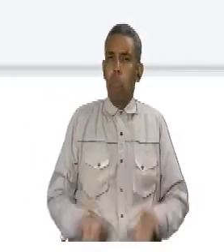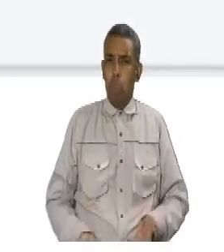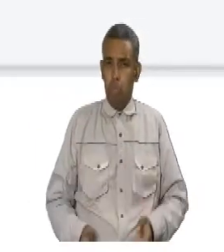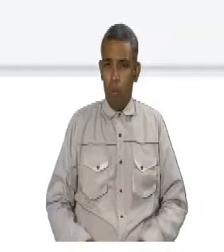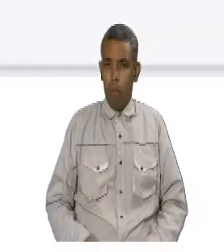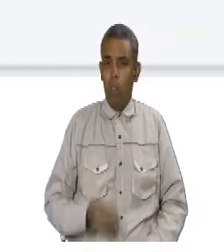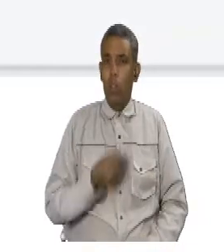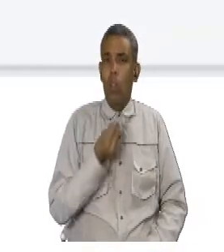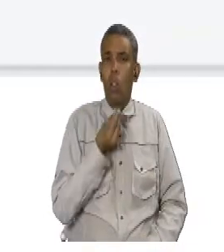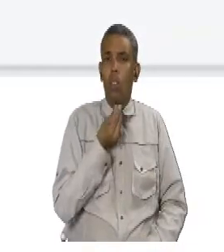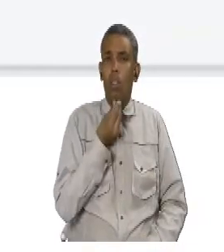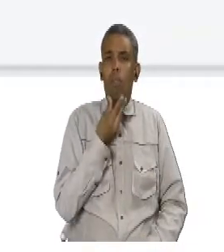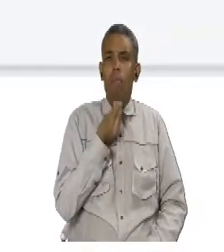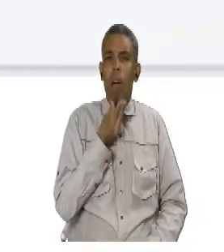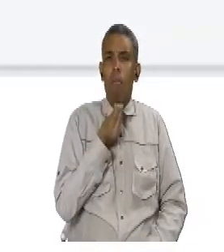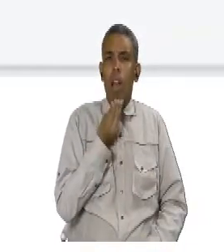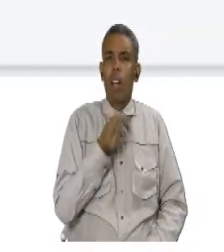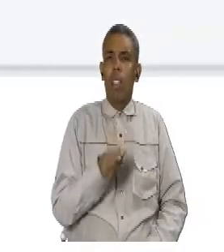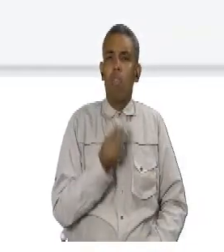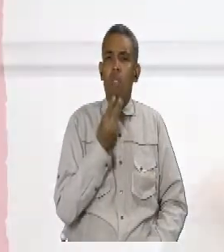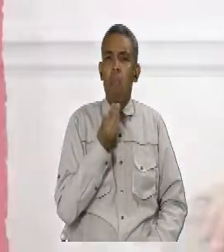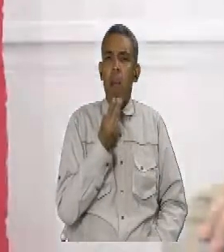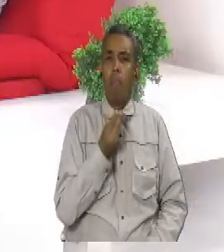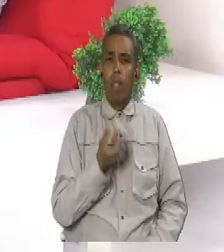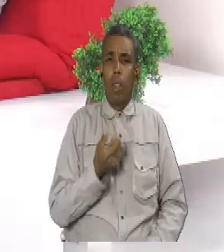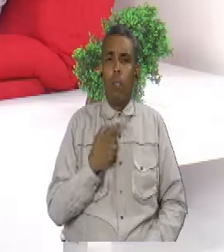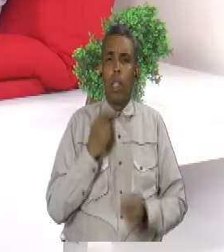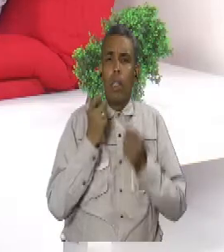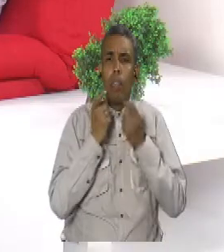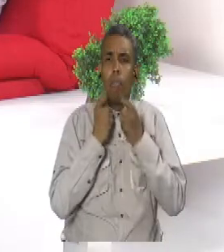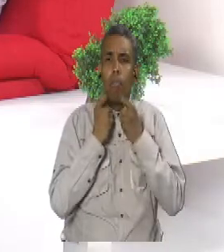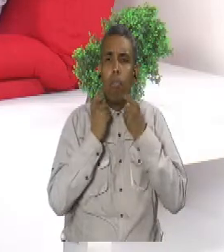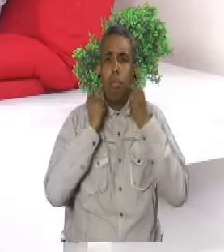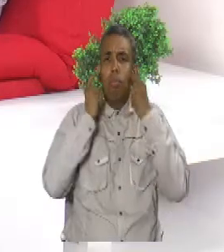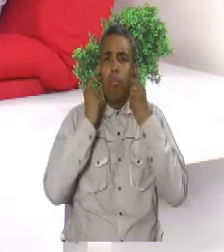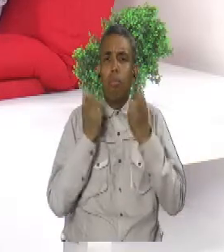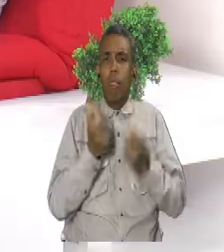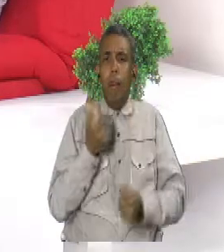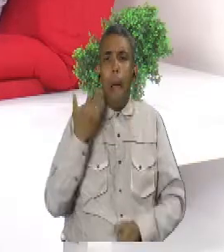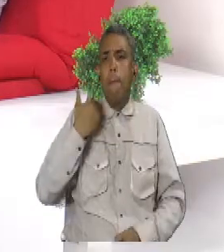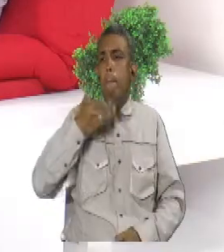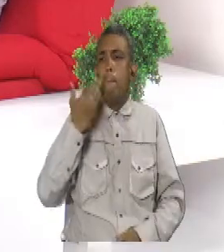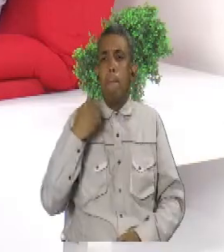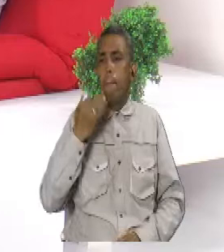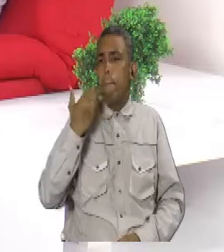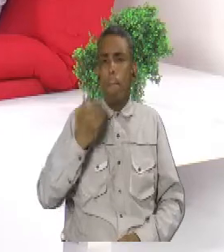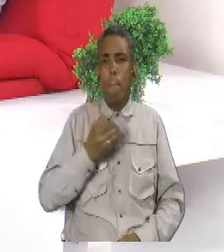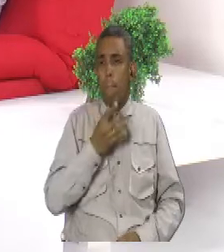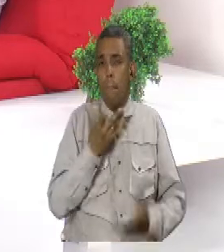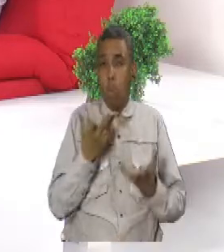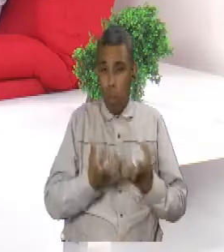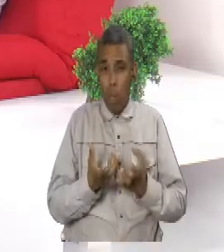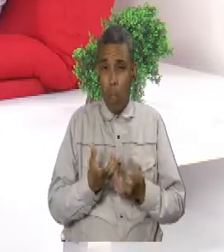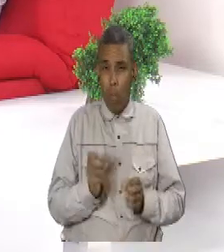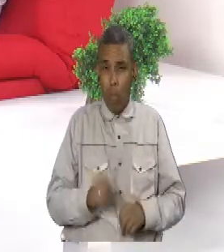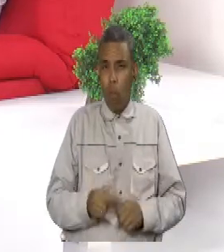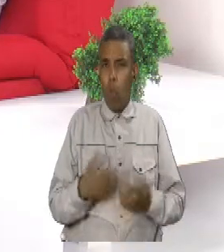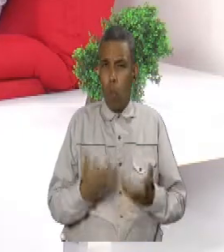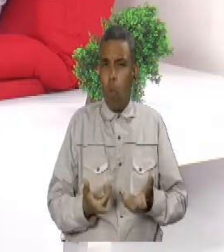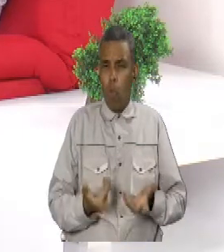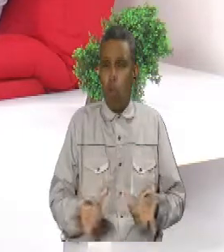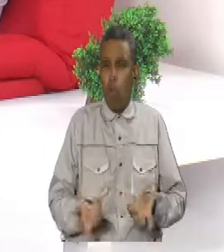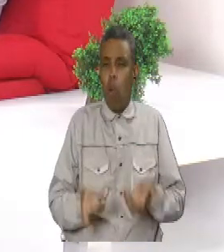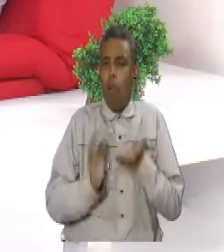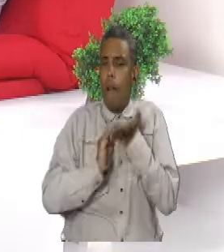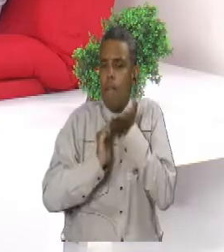barba? ¿Sí se puede acelerar? Sí, se puede acelerar, claro. Esa pregunta es muy común. ¿Si no tiene barba, puede tener barba? Porque